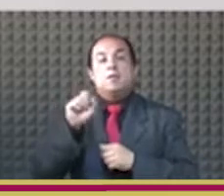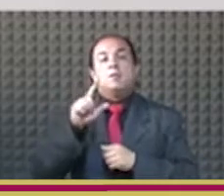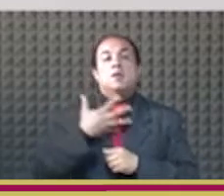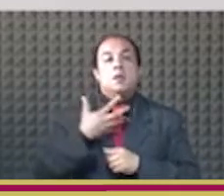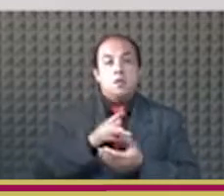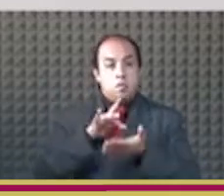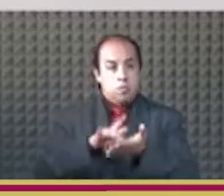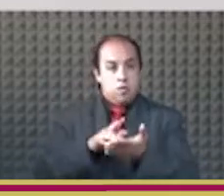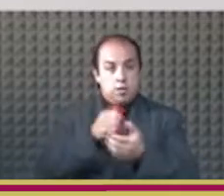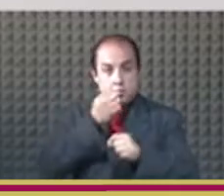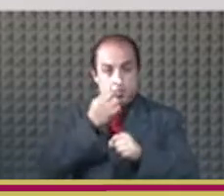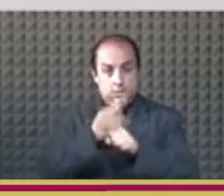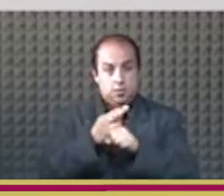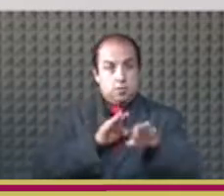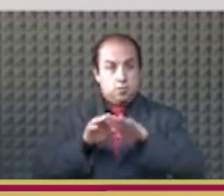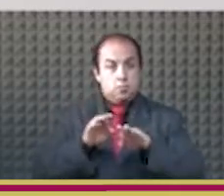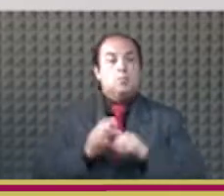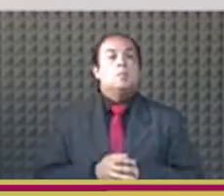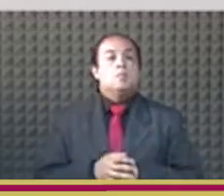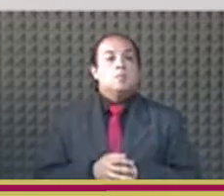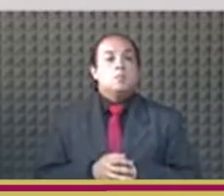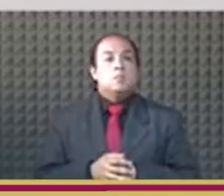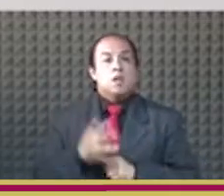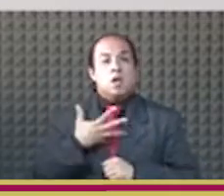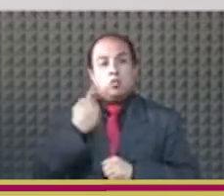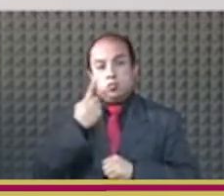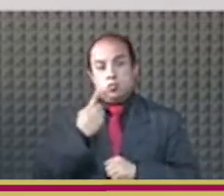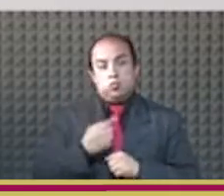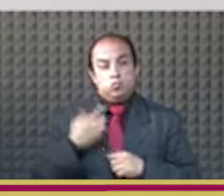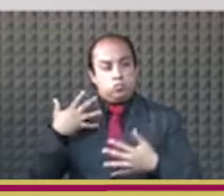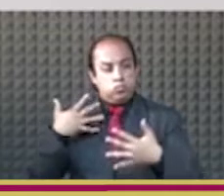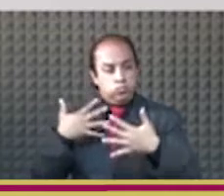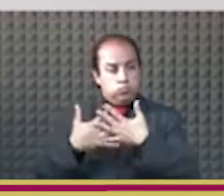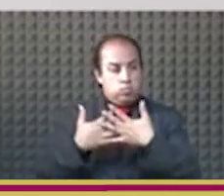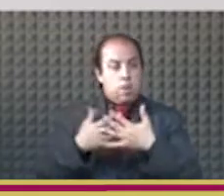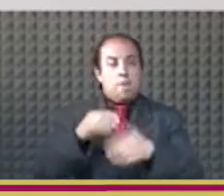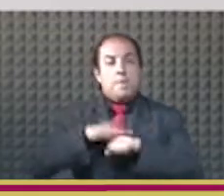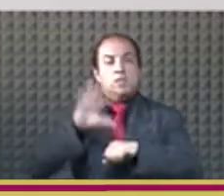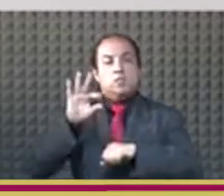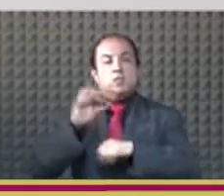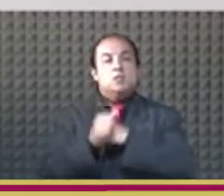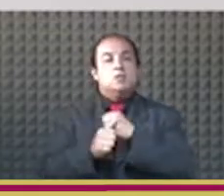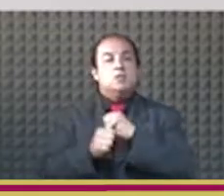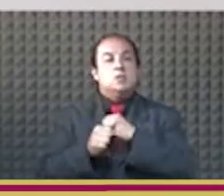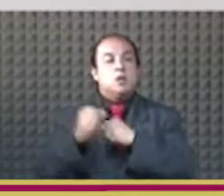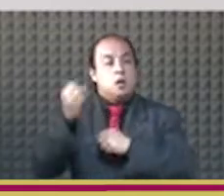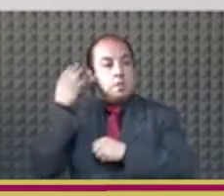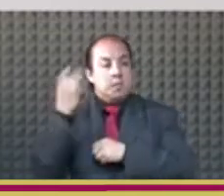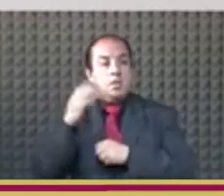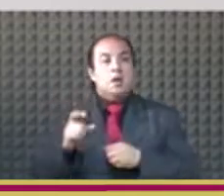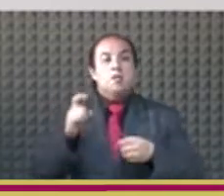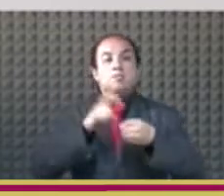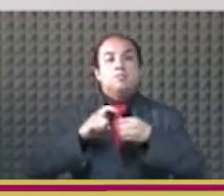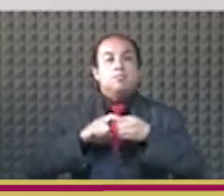y Previsión Social, en lo que va del año, hemos realizado más de 40 eventos de vinculación laboral y ferias de